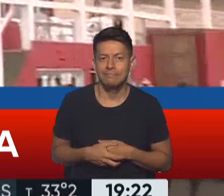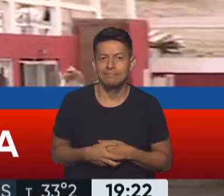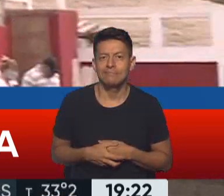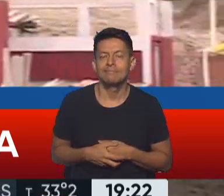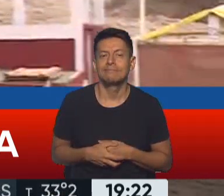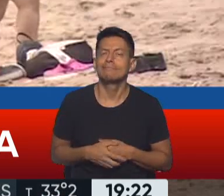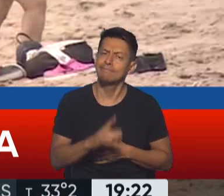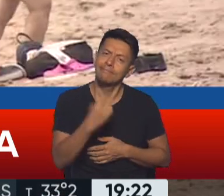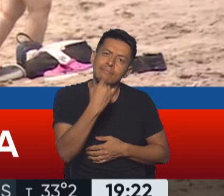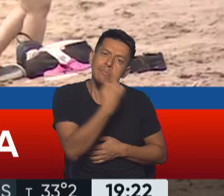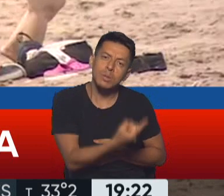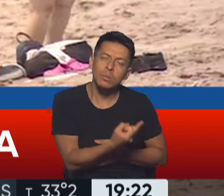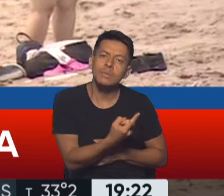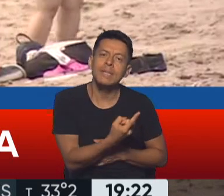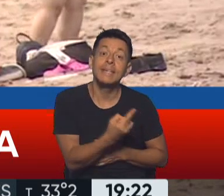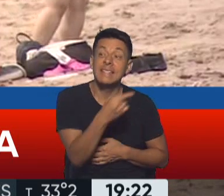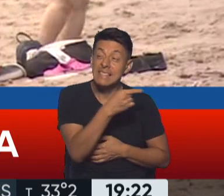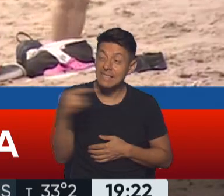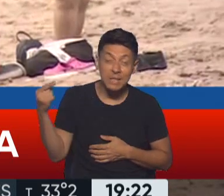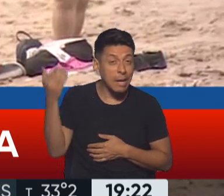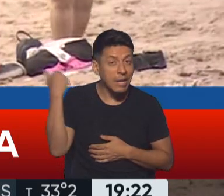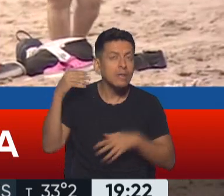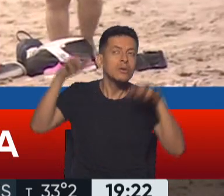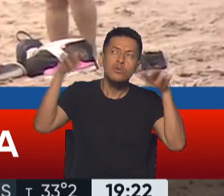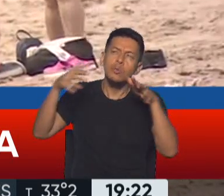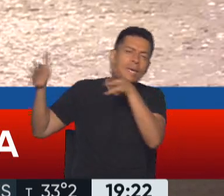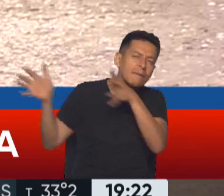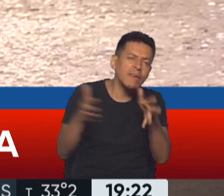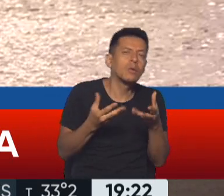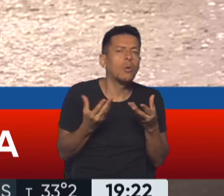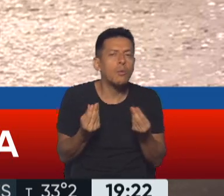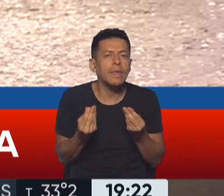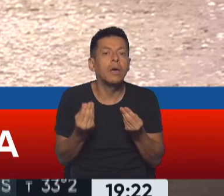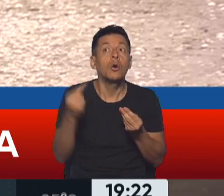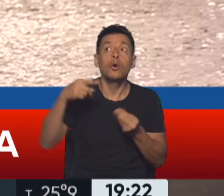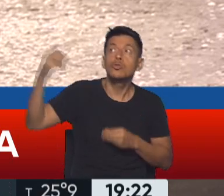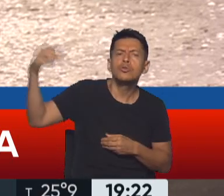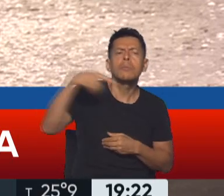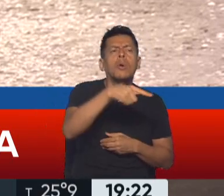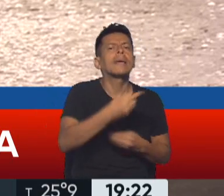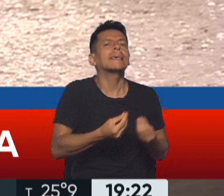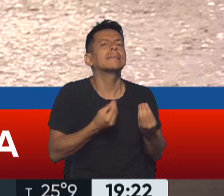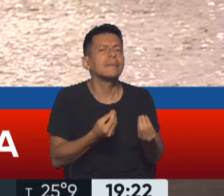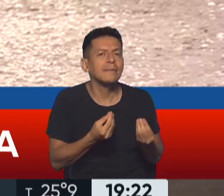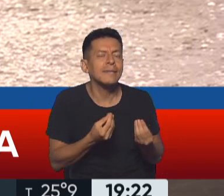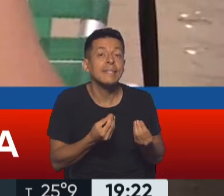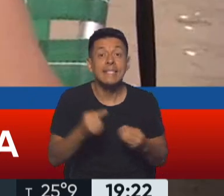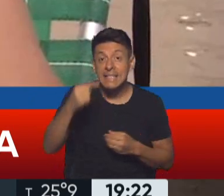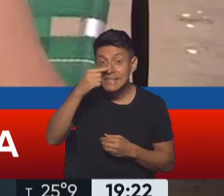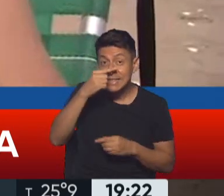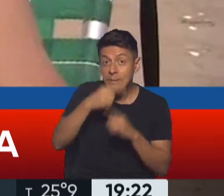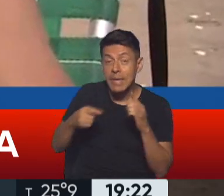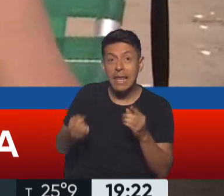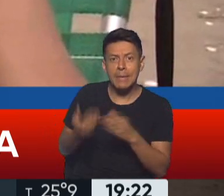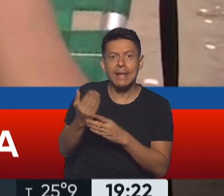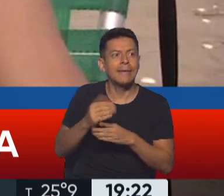La consulta es, semana de lluvia, viento, humedad, hoy cuando salió el sol, ¿qué hiciste? 7:30 de la mañana empecé a despertar